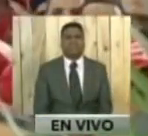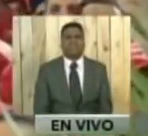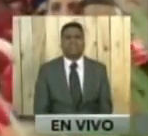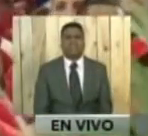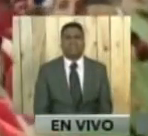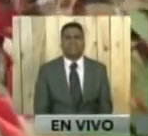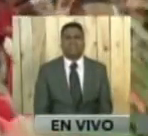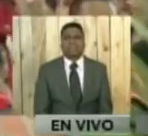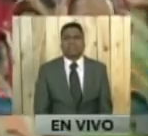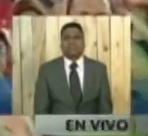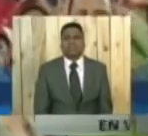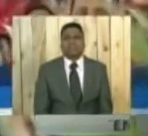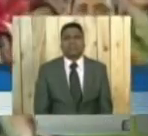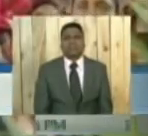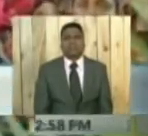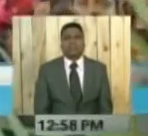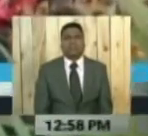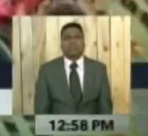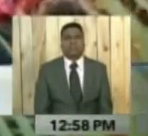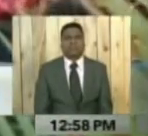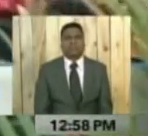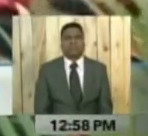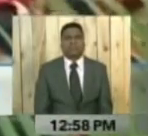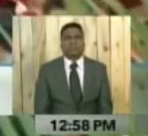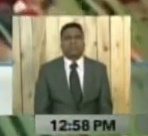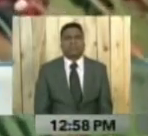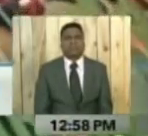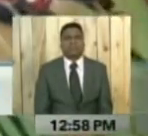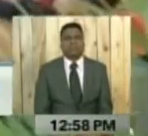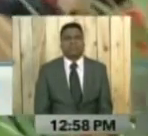Para eso debemos